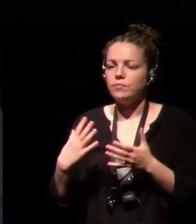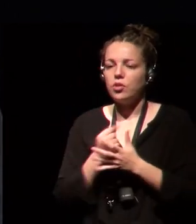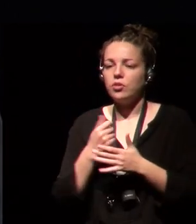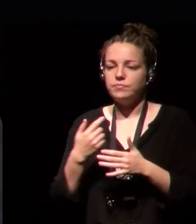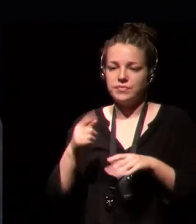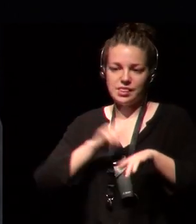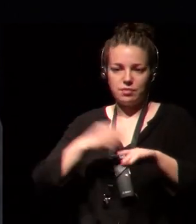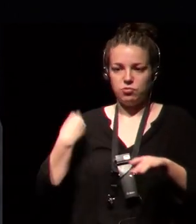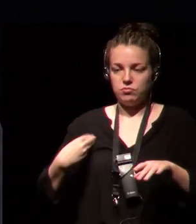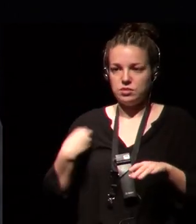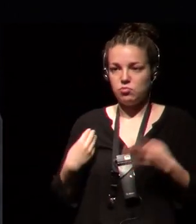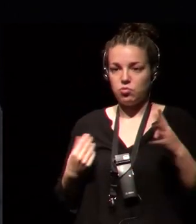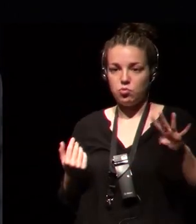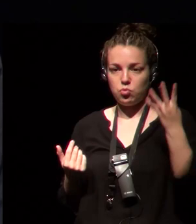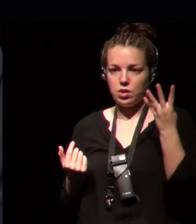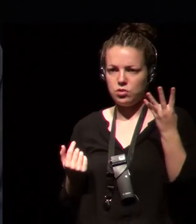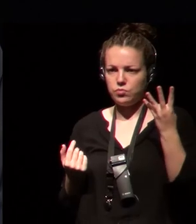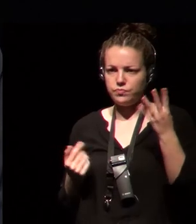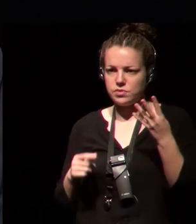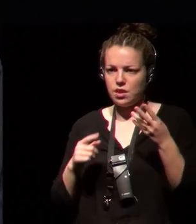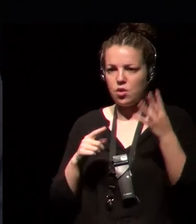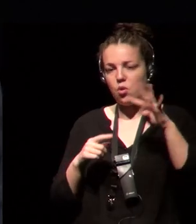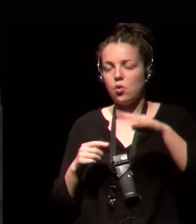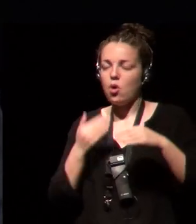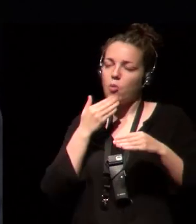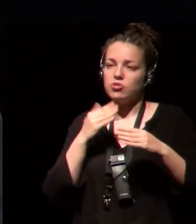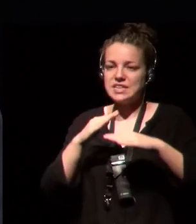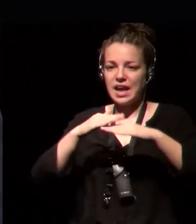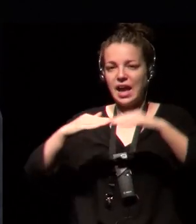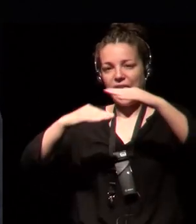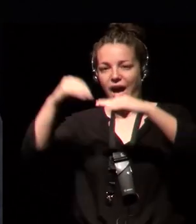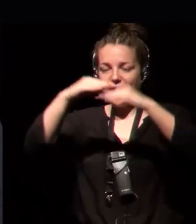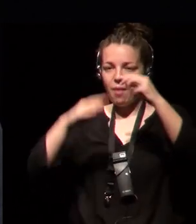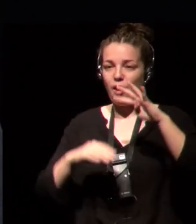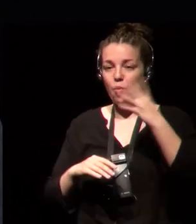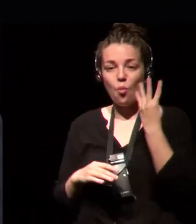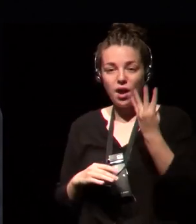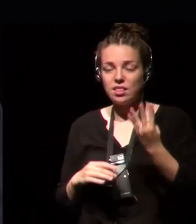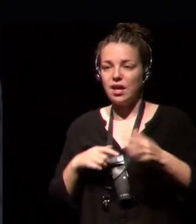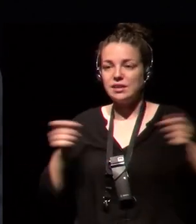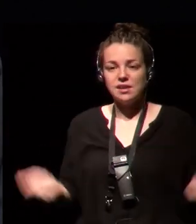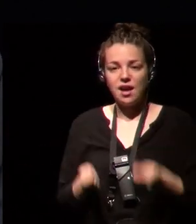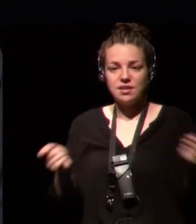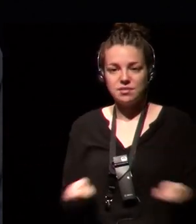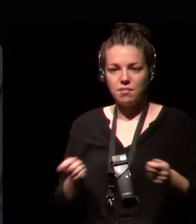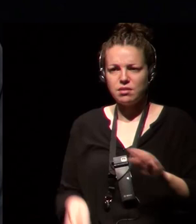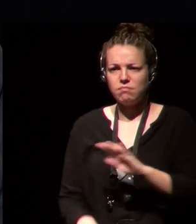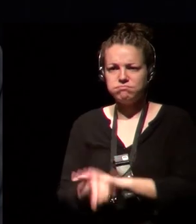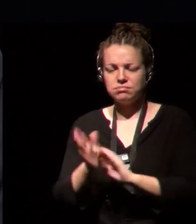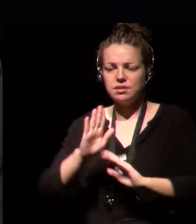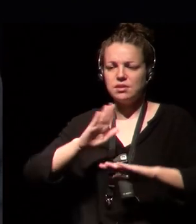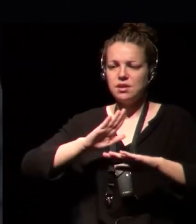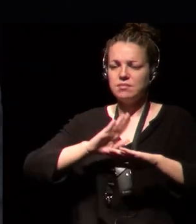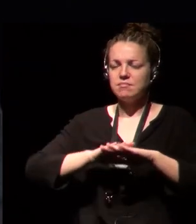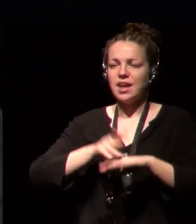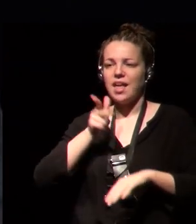needed to begin the campaign to buy back the copyright, whatever it cost. We established that. We established a media campaign